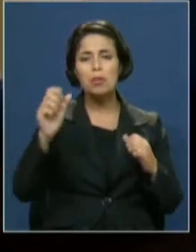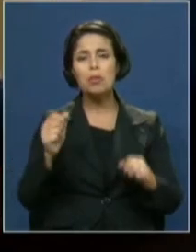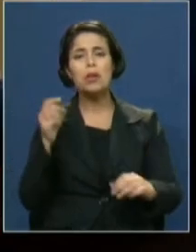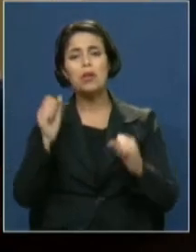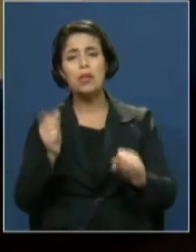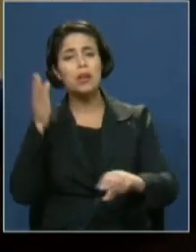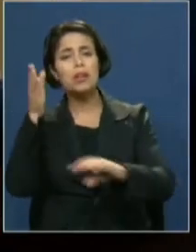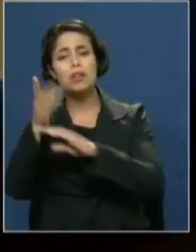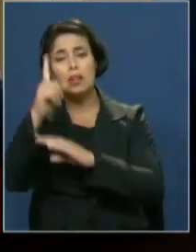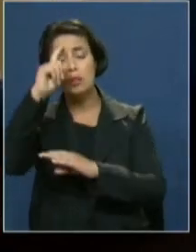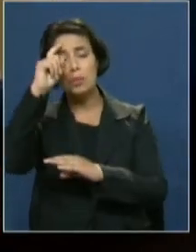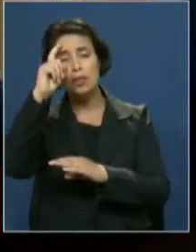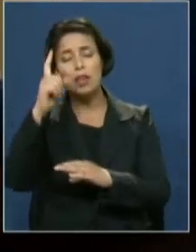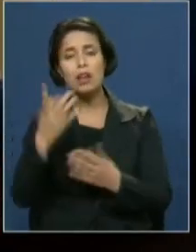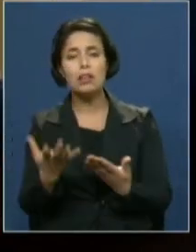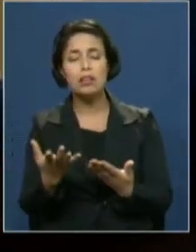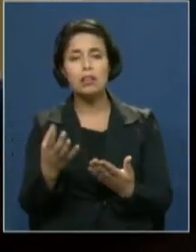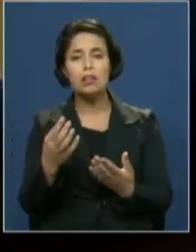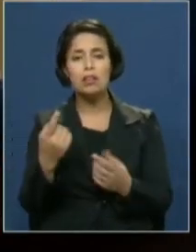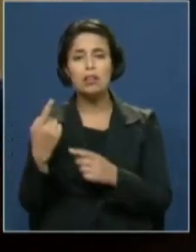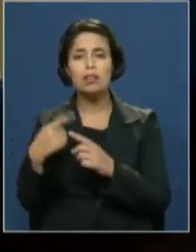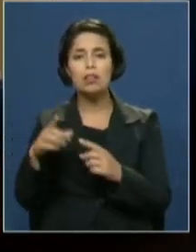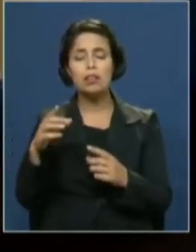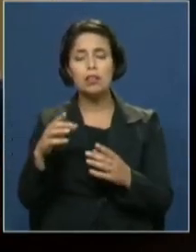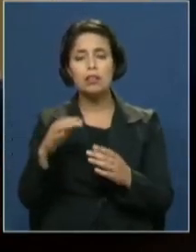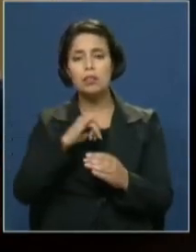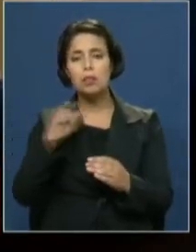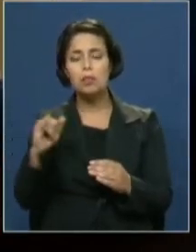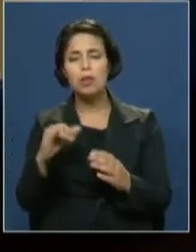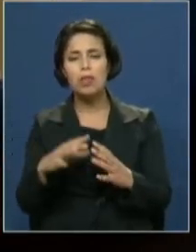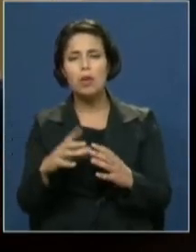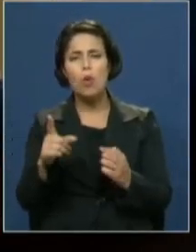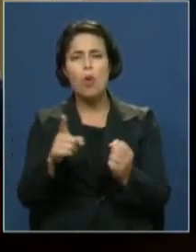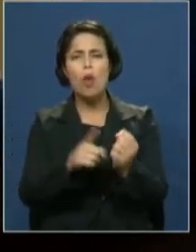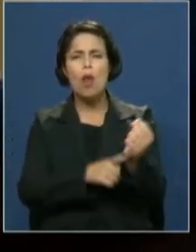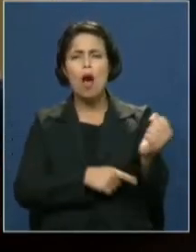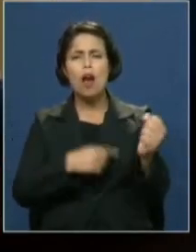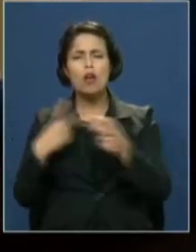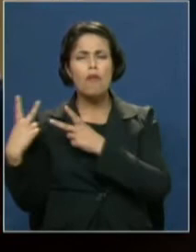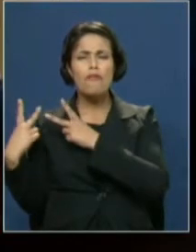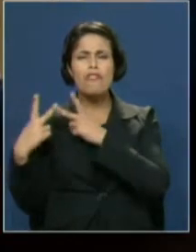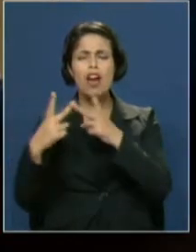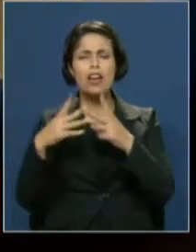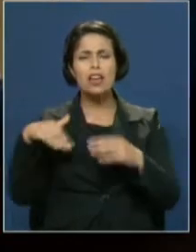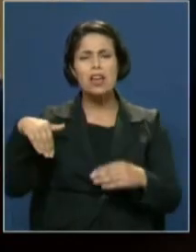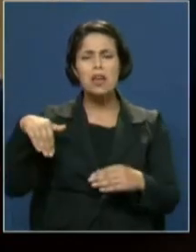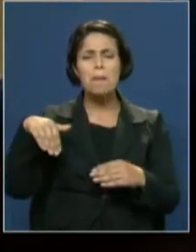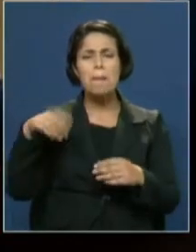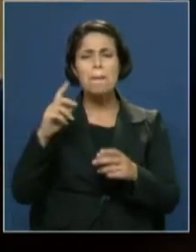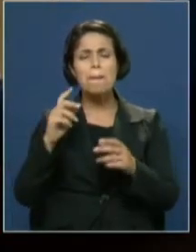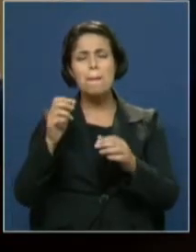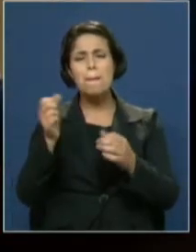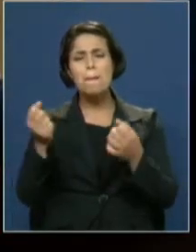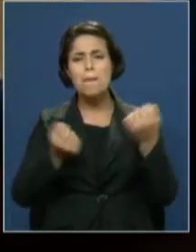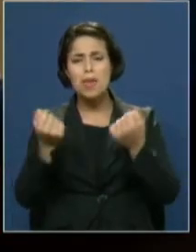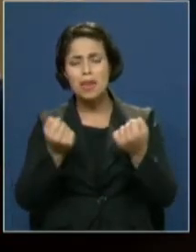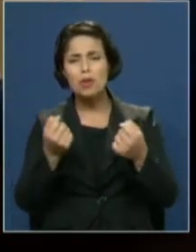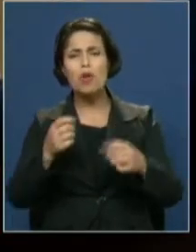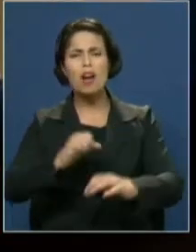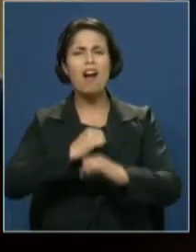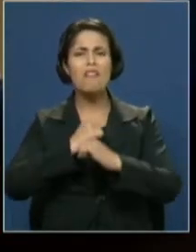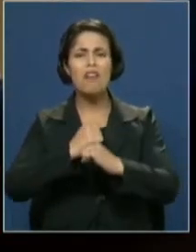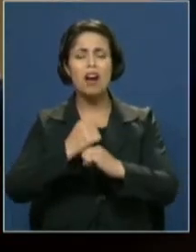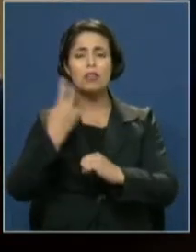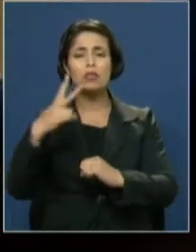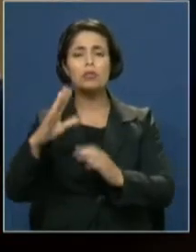hospital intercultural? Después de un gran viaje en micro o a caballo, saliendo de madrugada desde sus